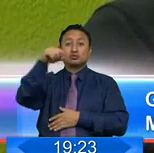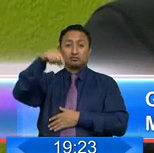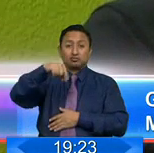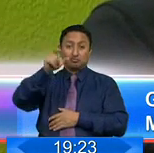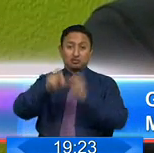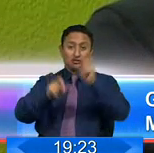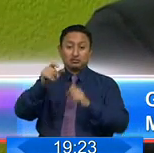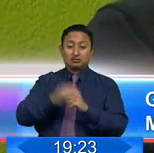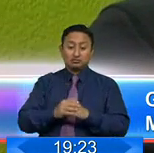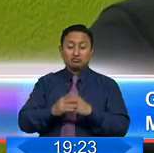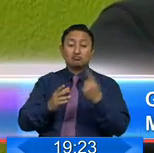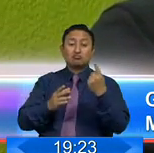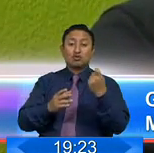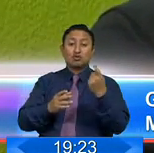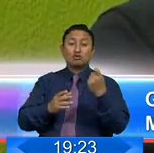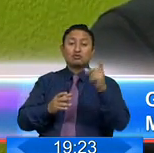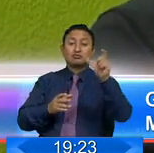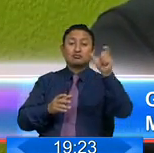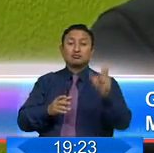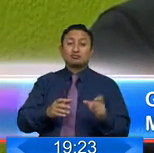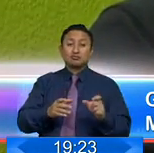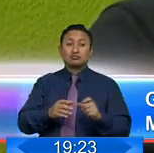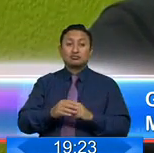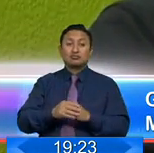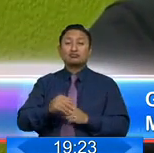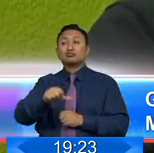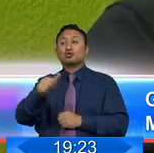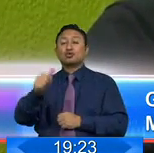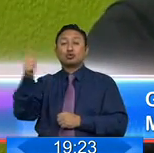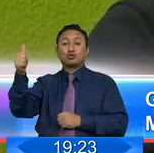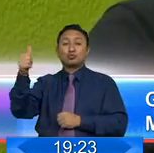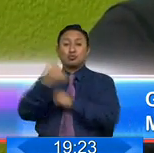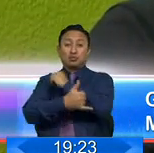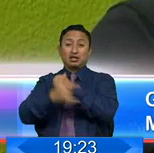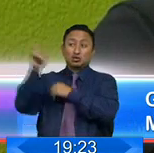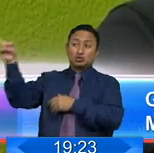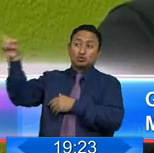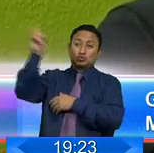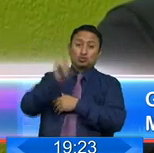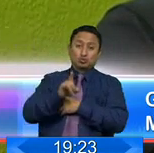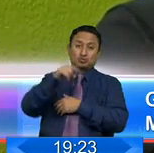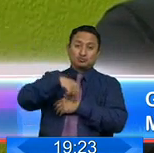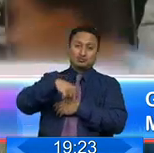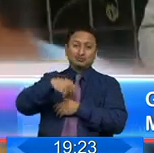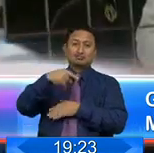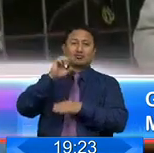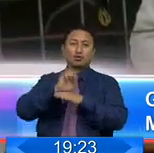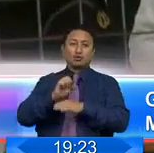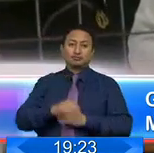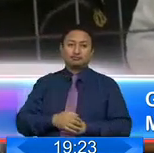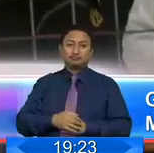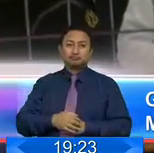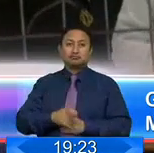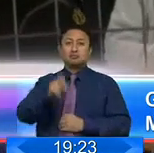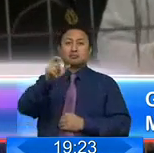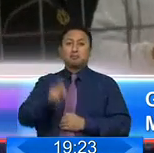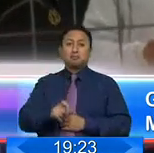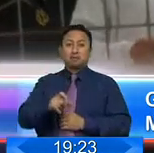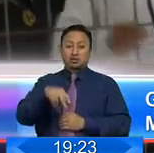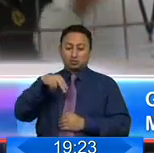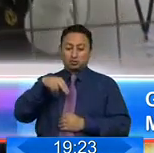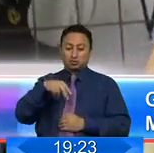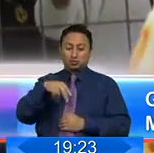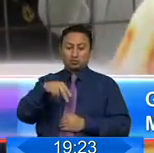11 estaban relacionados con temas de importación, es decir, pasaron de la frontera hacia acá. Para aquellos viajeros que caminan por la Panamericana